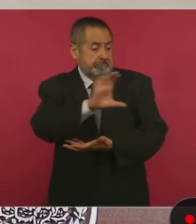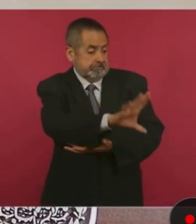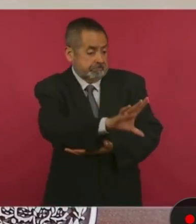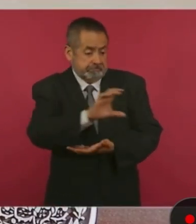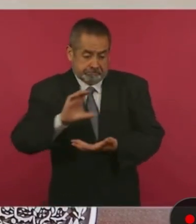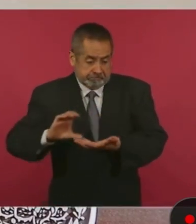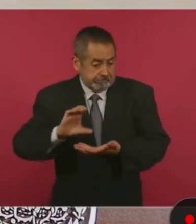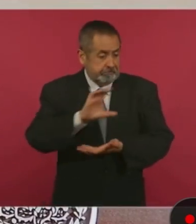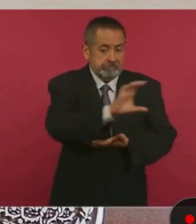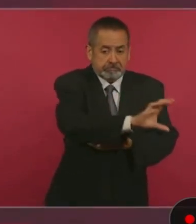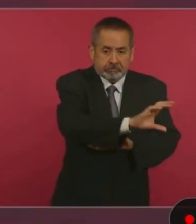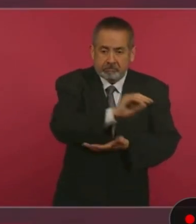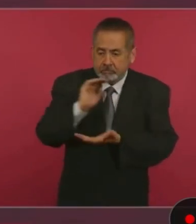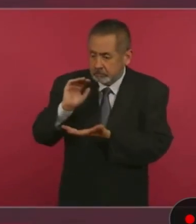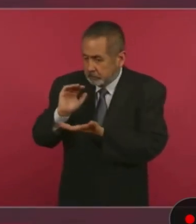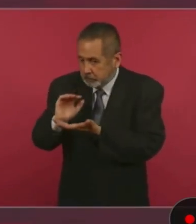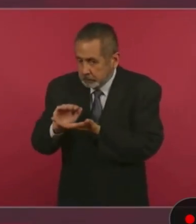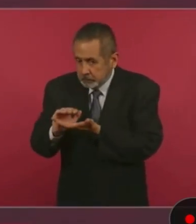Por eso